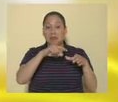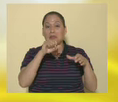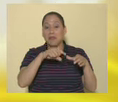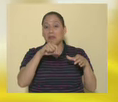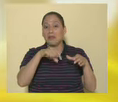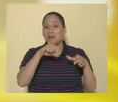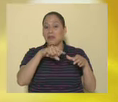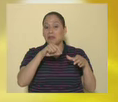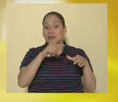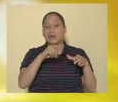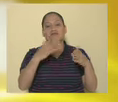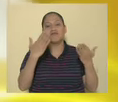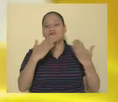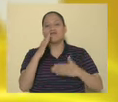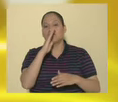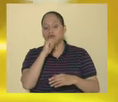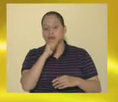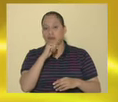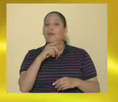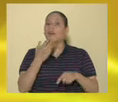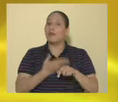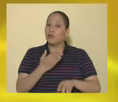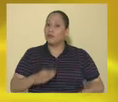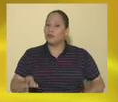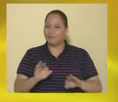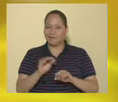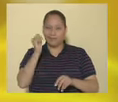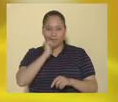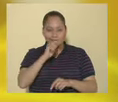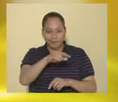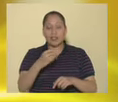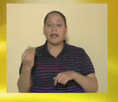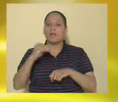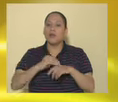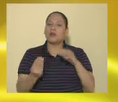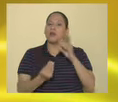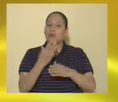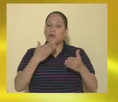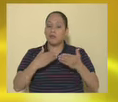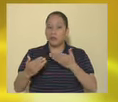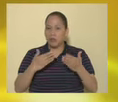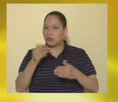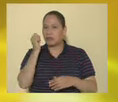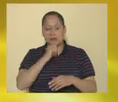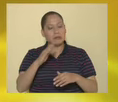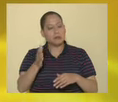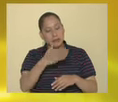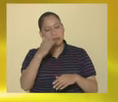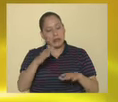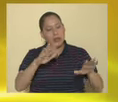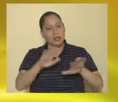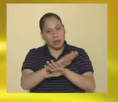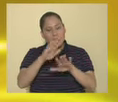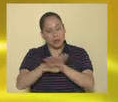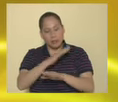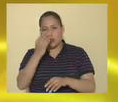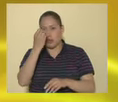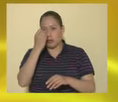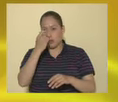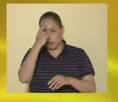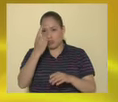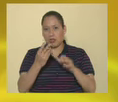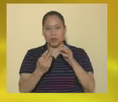va a subsistir. Entonces es muy importante actualizarse, modernizarse, innovar, y también